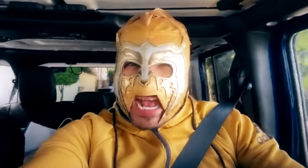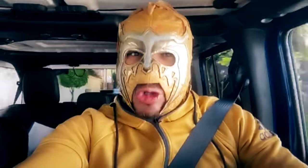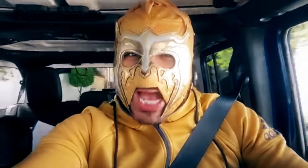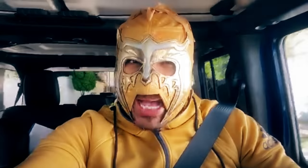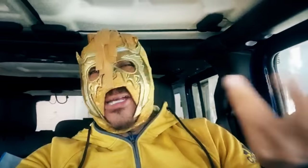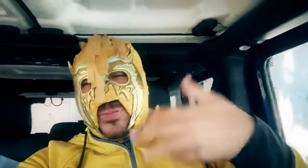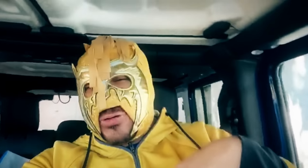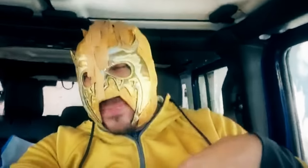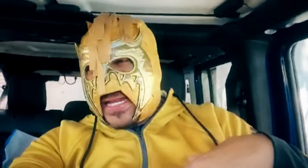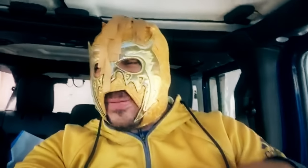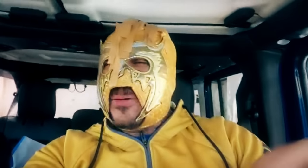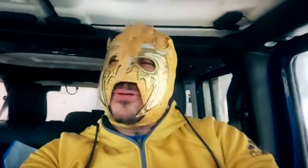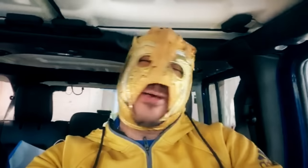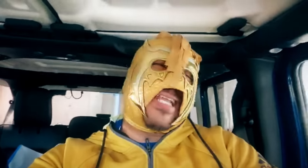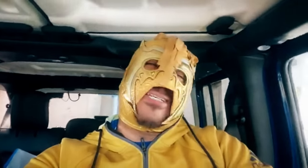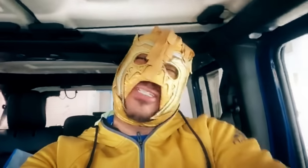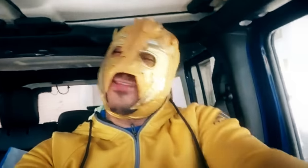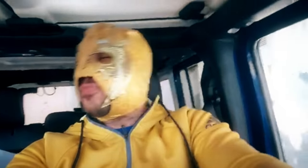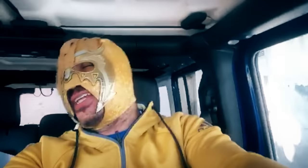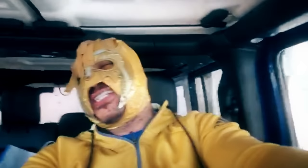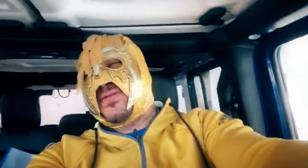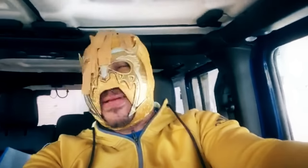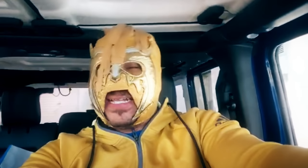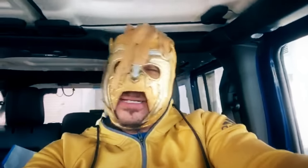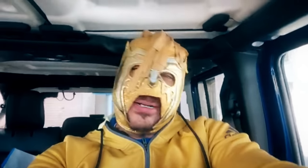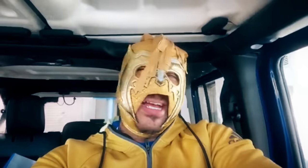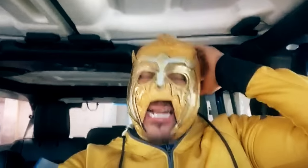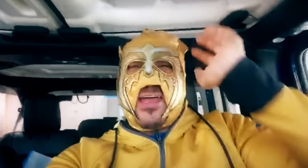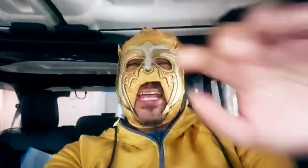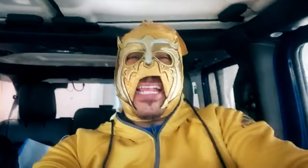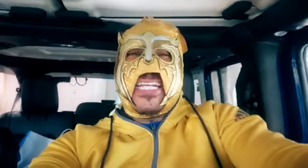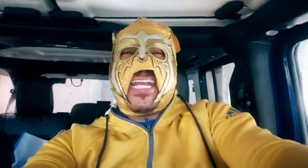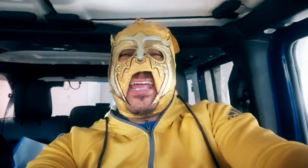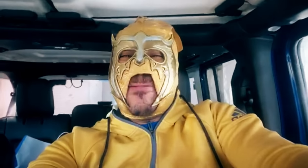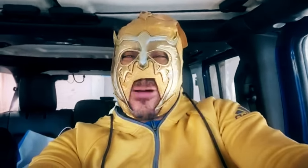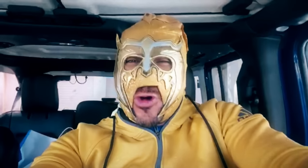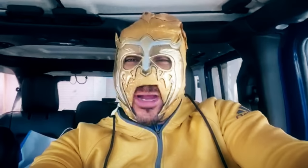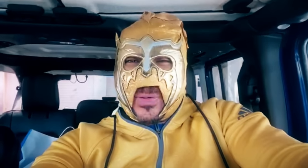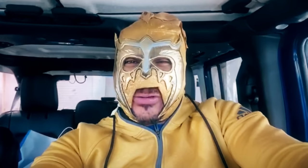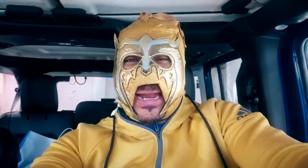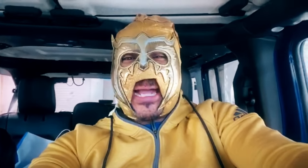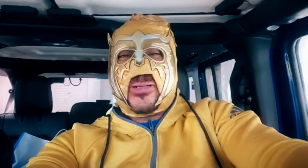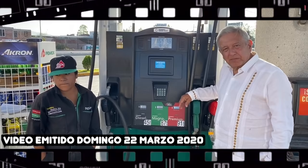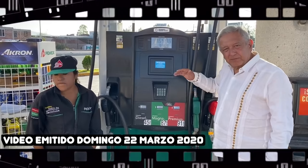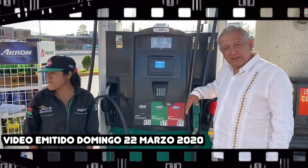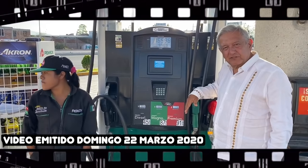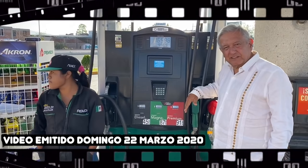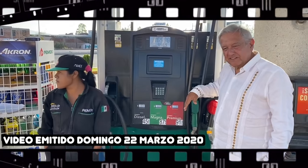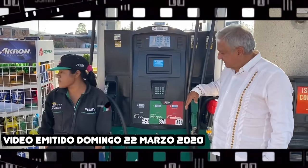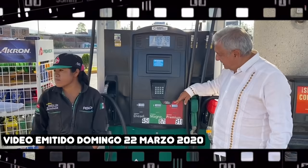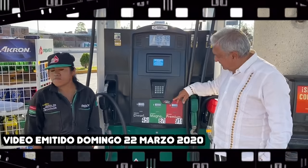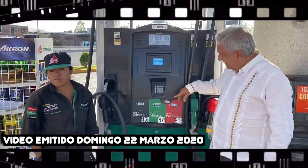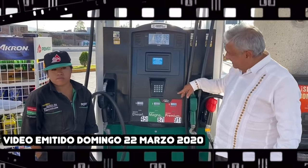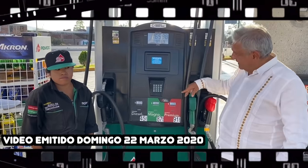pendejos? ¡Háganlo ya! Eso por una parte, pero por la otra, eso sí, no pinches mames, Andrés Manuel. Salió ahí a decir que él bajó el precio de la gasolina. Baja el precio de las